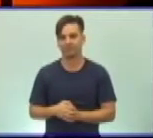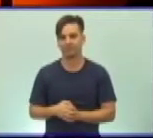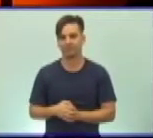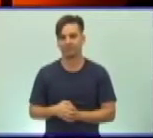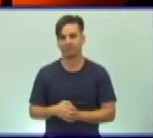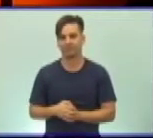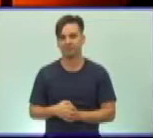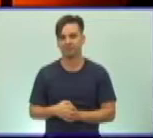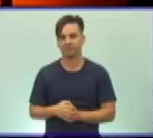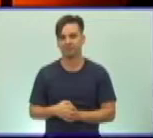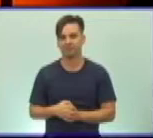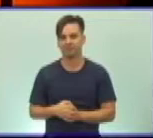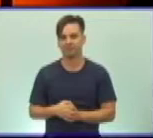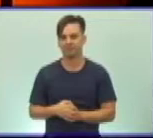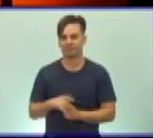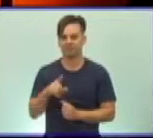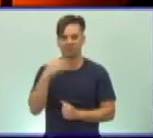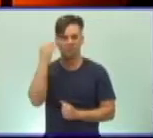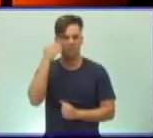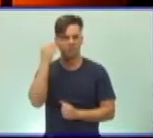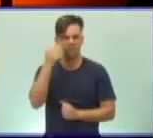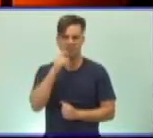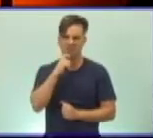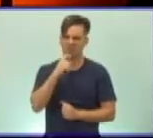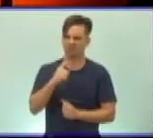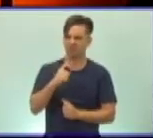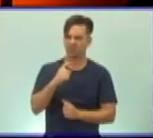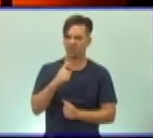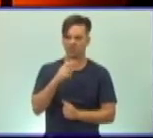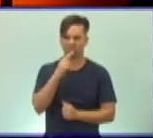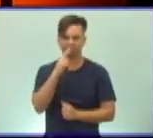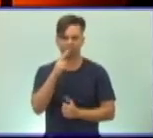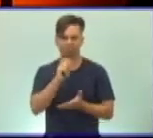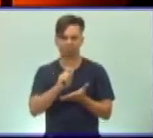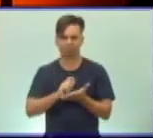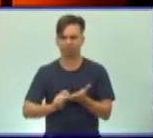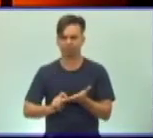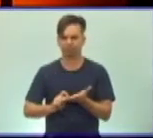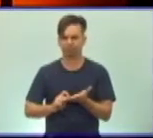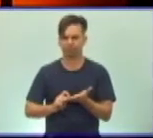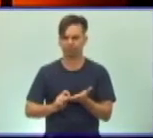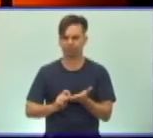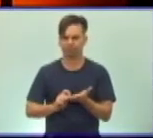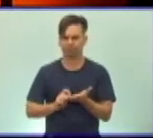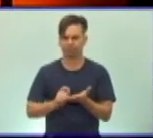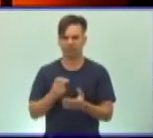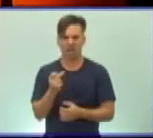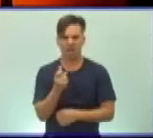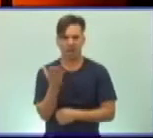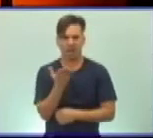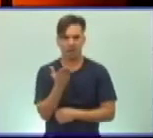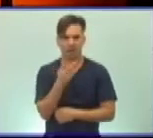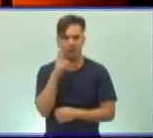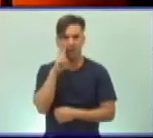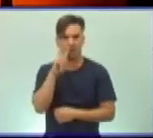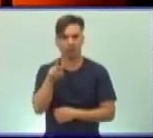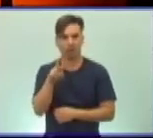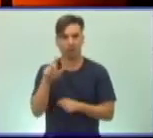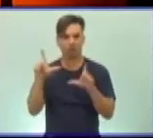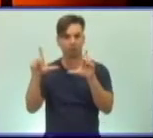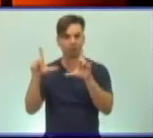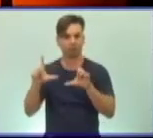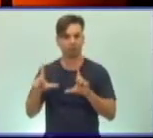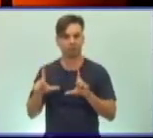que te va a ser muy difícil resolverlo, que han pasado muy rápido las diapositivas, que no has podido.